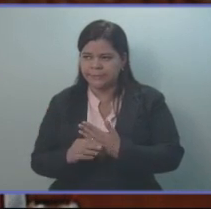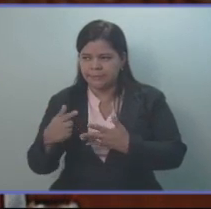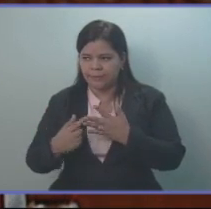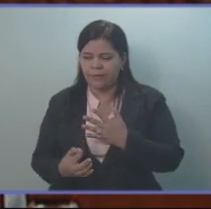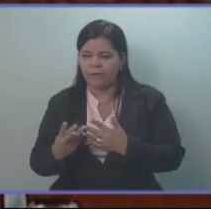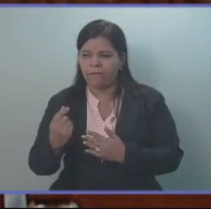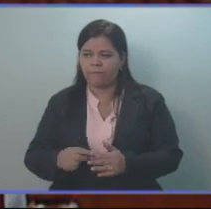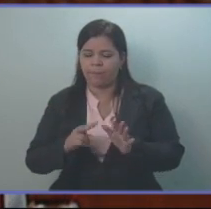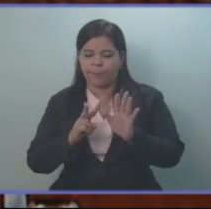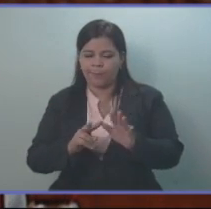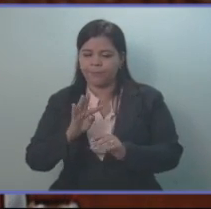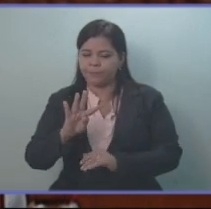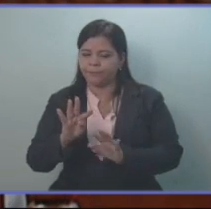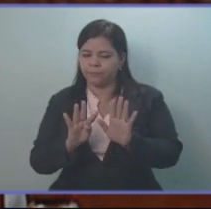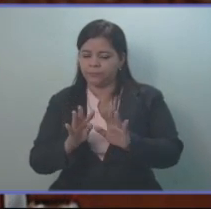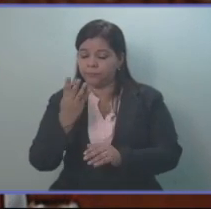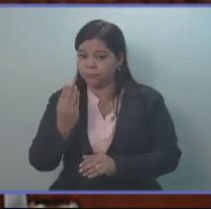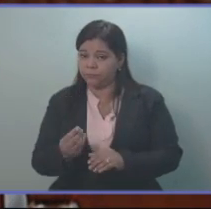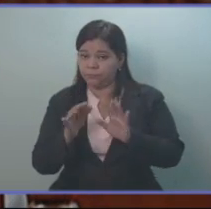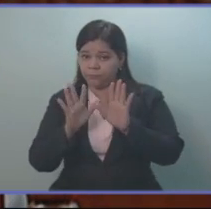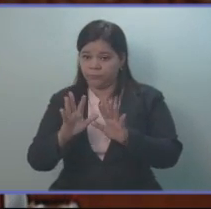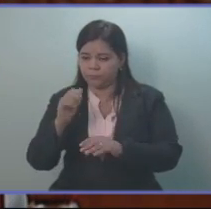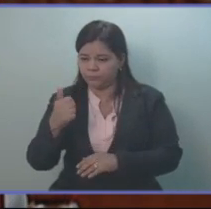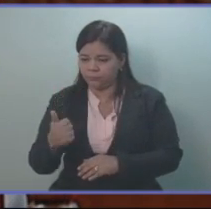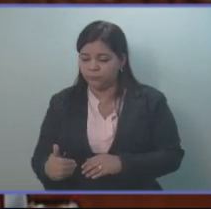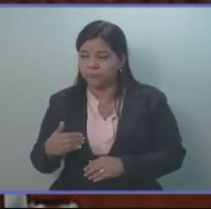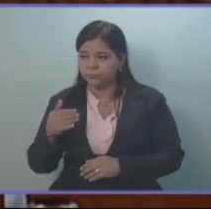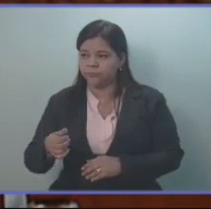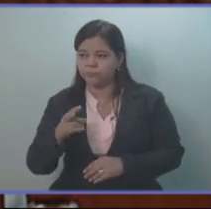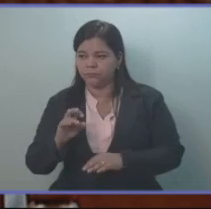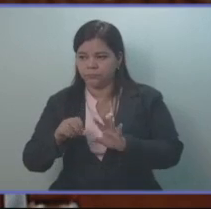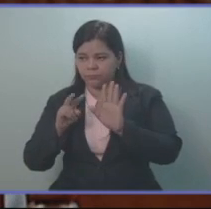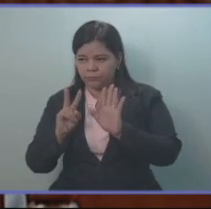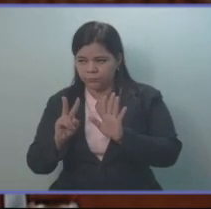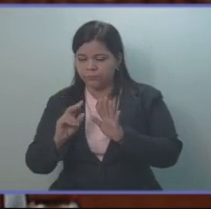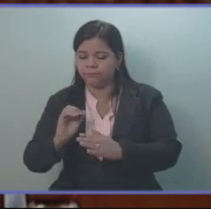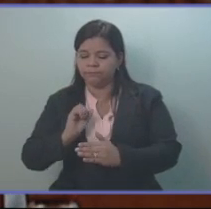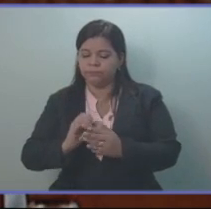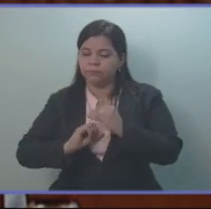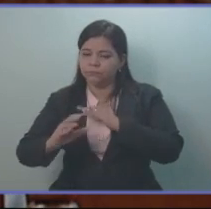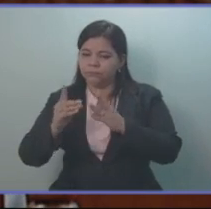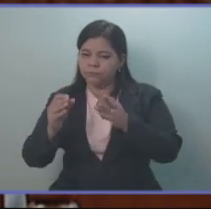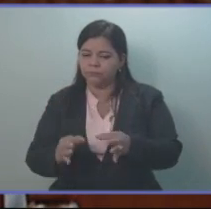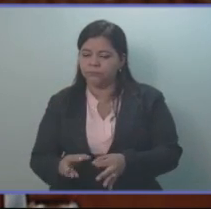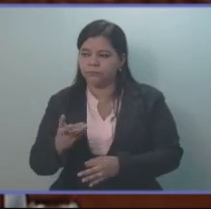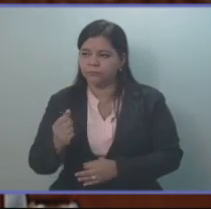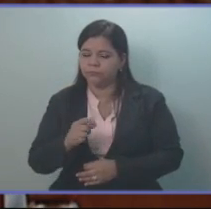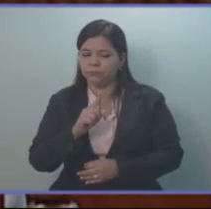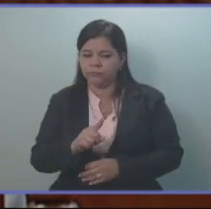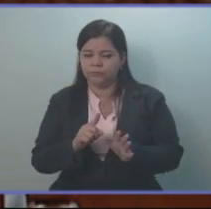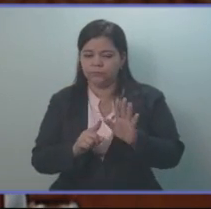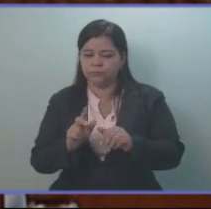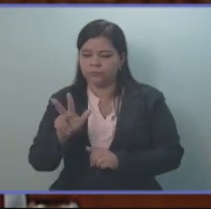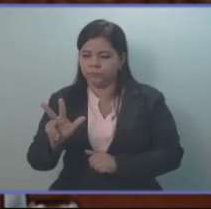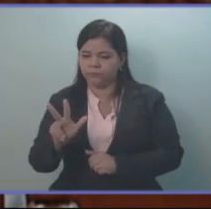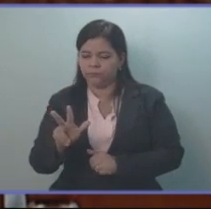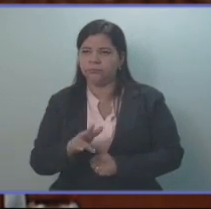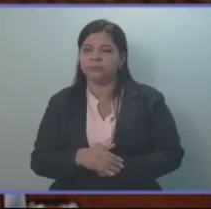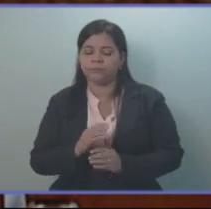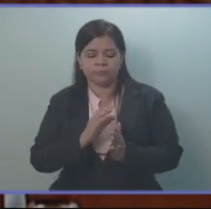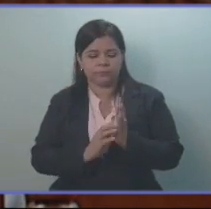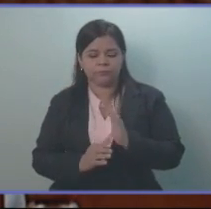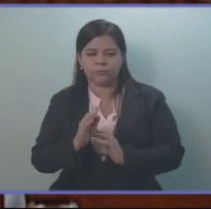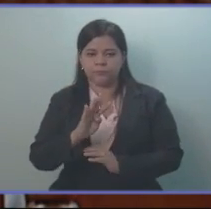número 749 de fecha 10 de agosto del 2017, publicado en el Diario Oficial número 163,